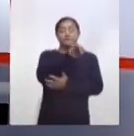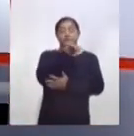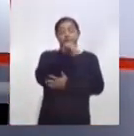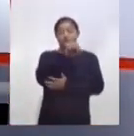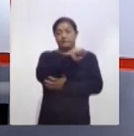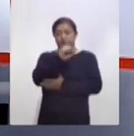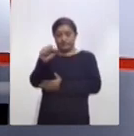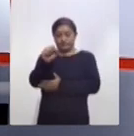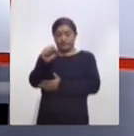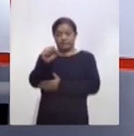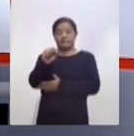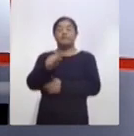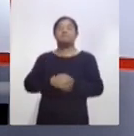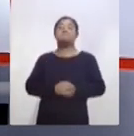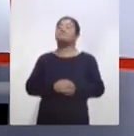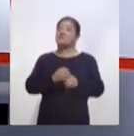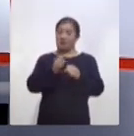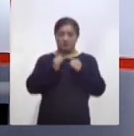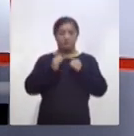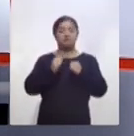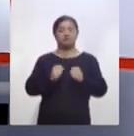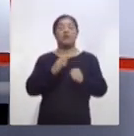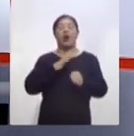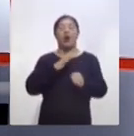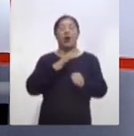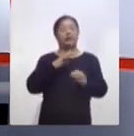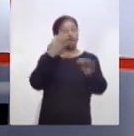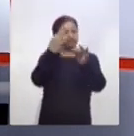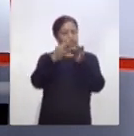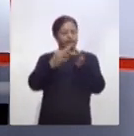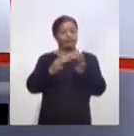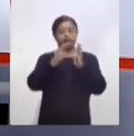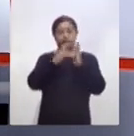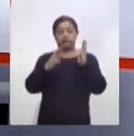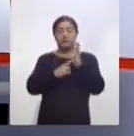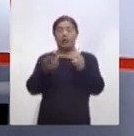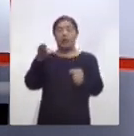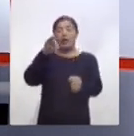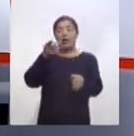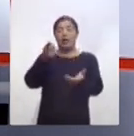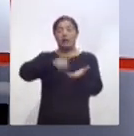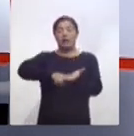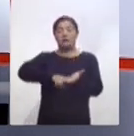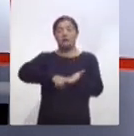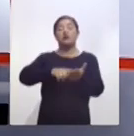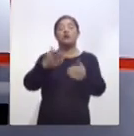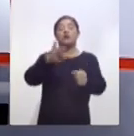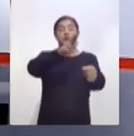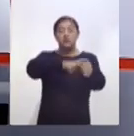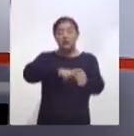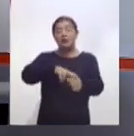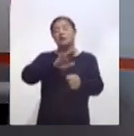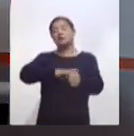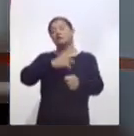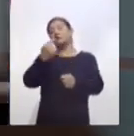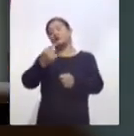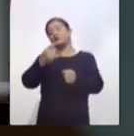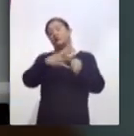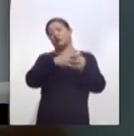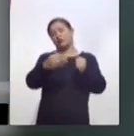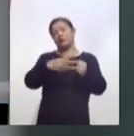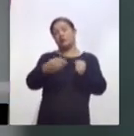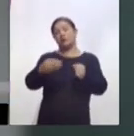Social en Tlaxcala fortalece medidas de higiene en clínicas y hospitales por el COVID-19.